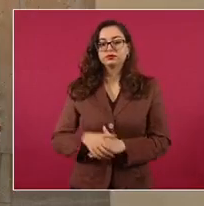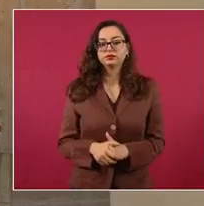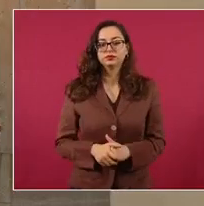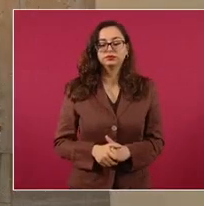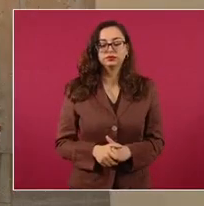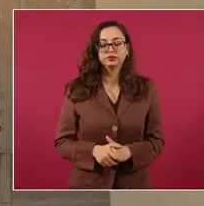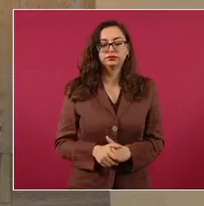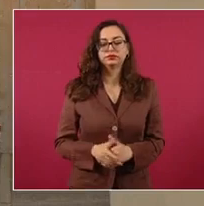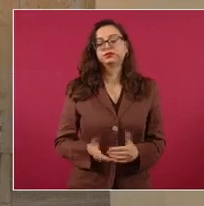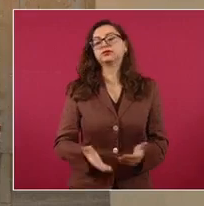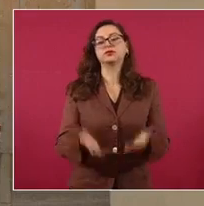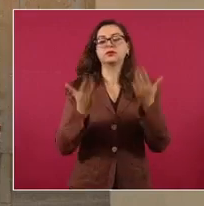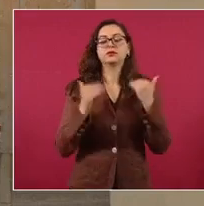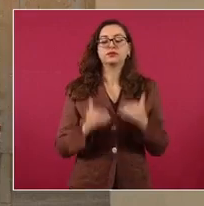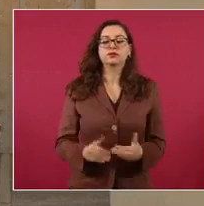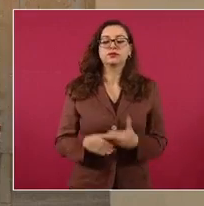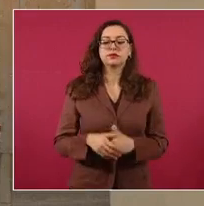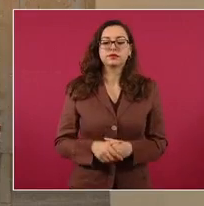Siguiente.